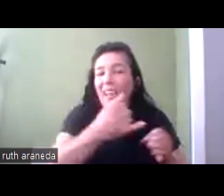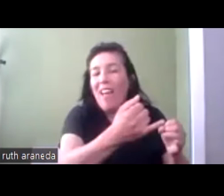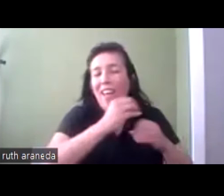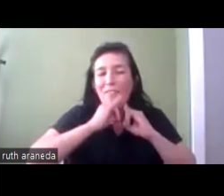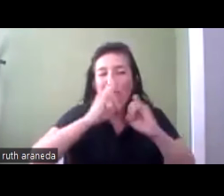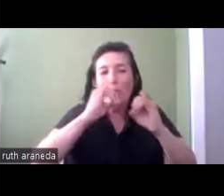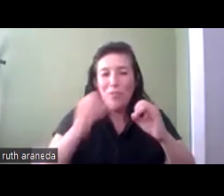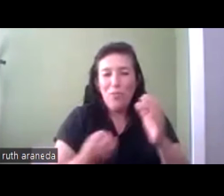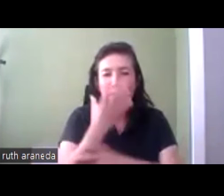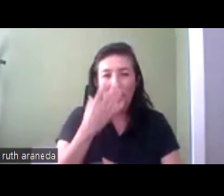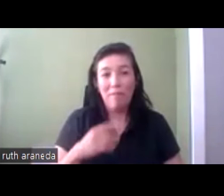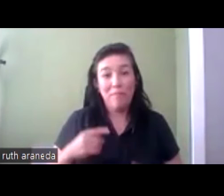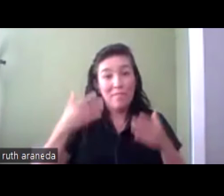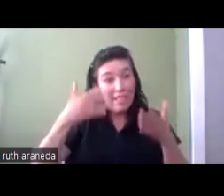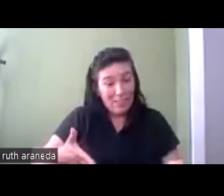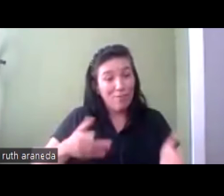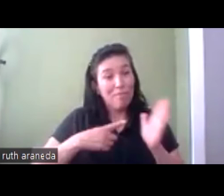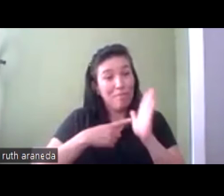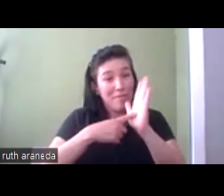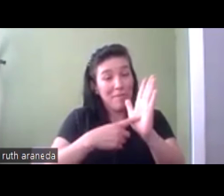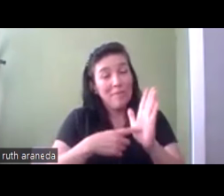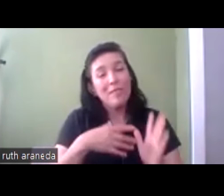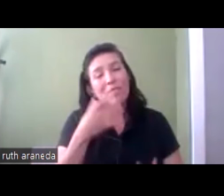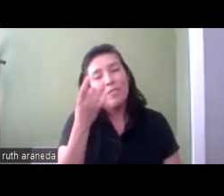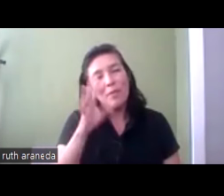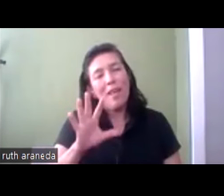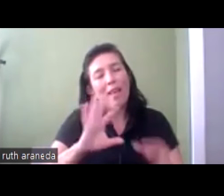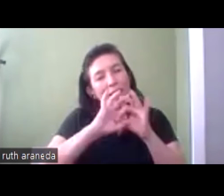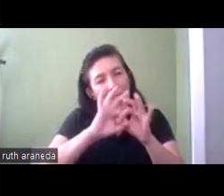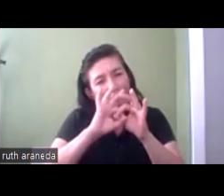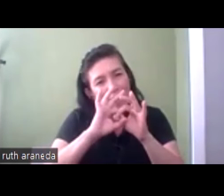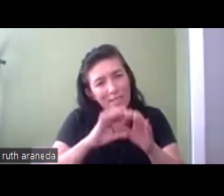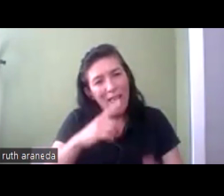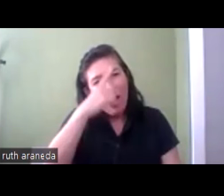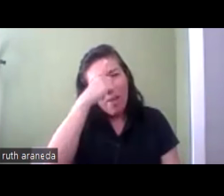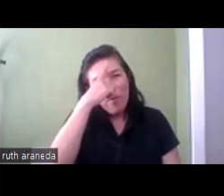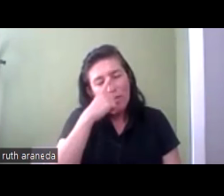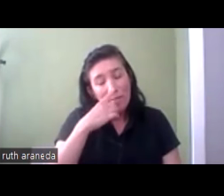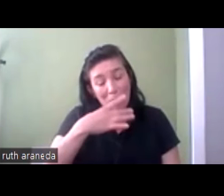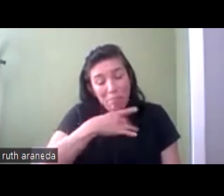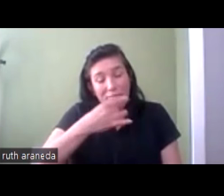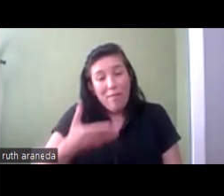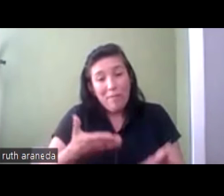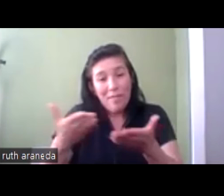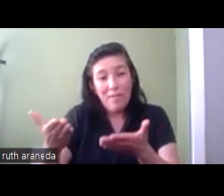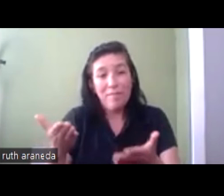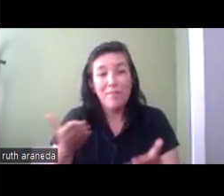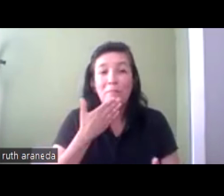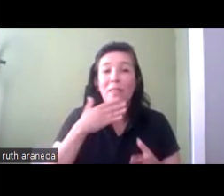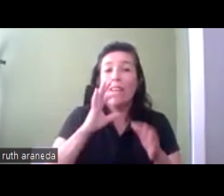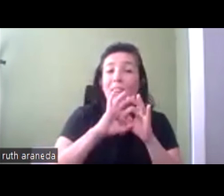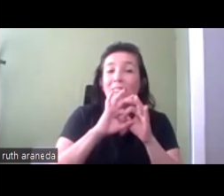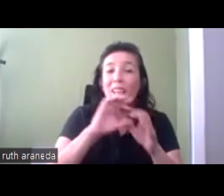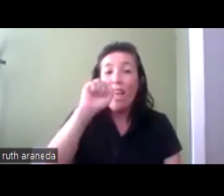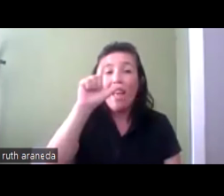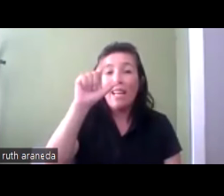Bueno, eso ha sido la presentación. Queremos agradecer sinceramente al museo por la generosa invitación. Extendemos nuestro agradecimiento especial a Alison